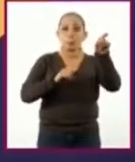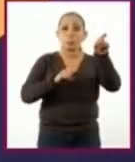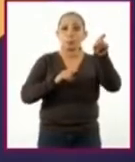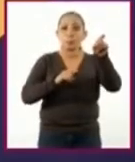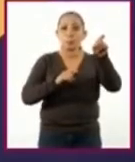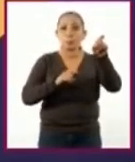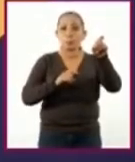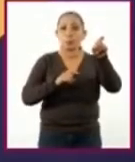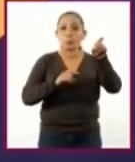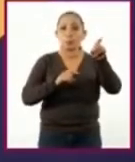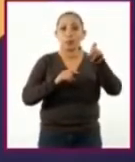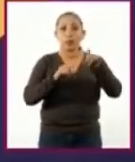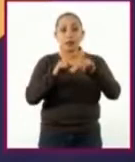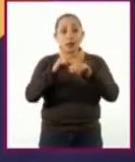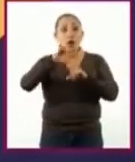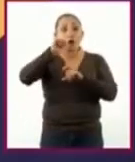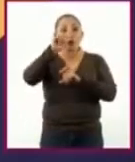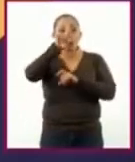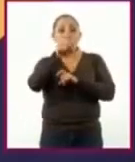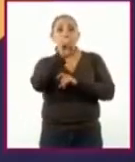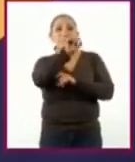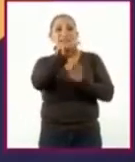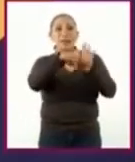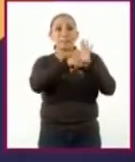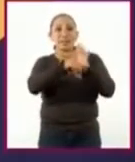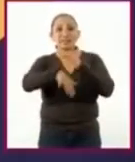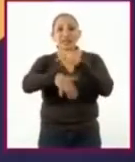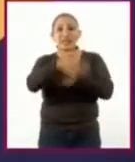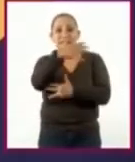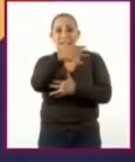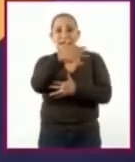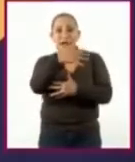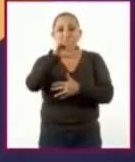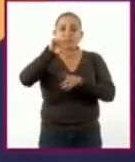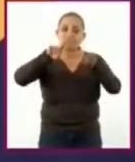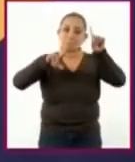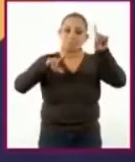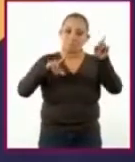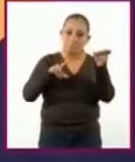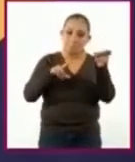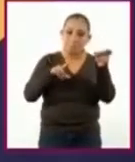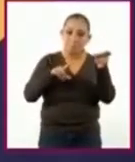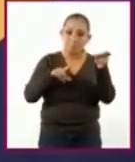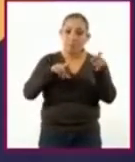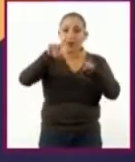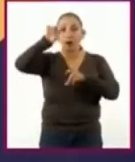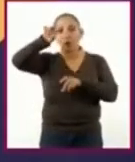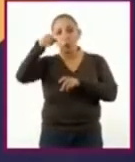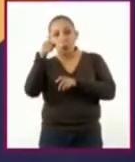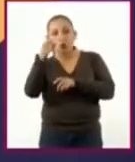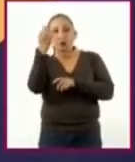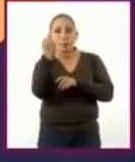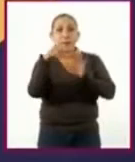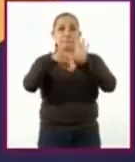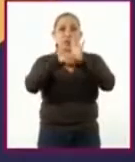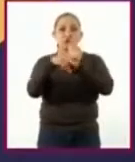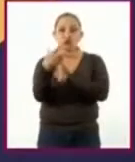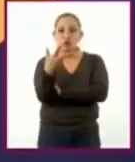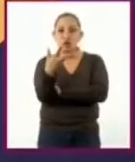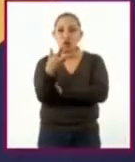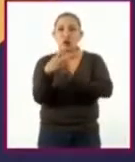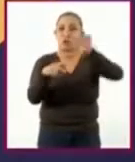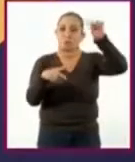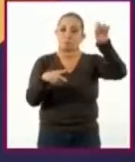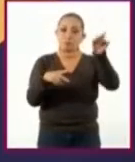paréntesis. Se abre paréntesis, 20 menos 15, se cierra paréntesis. Se abre paréntesis, 9 menos